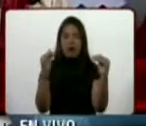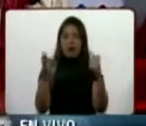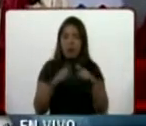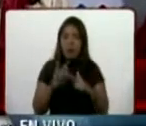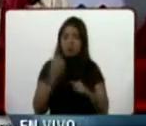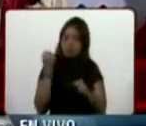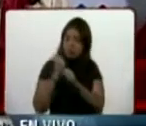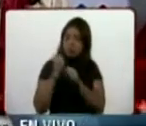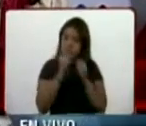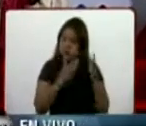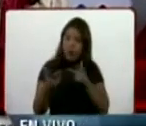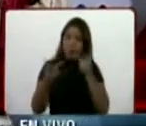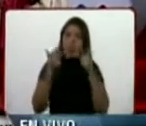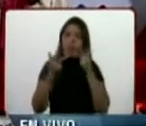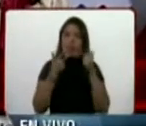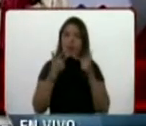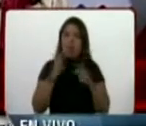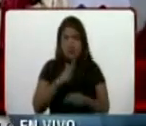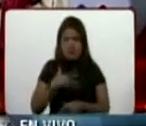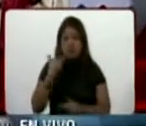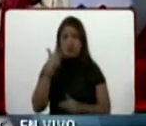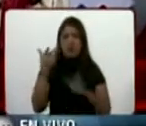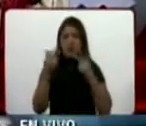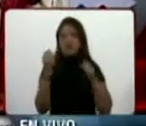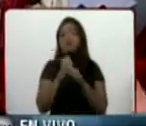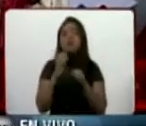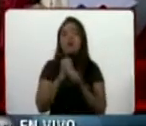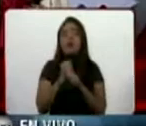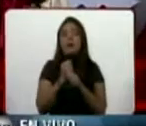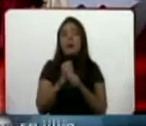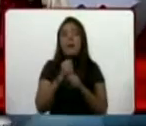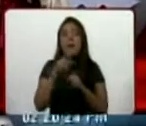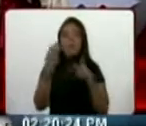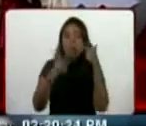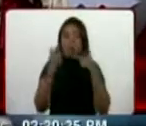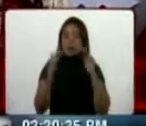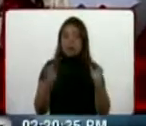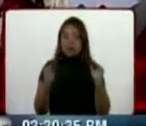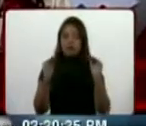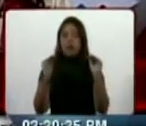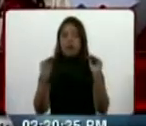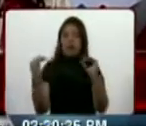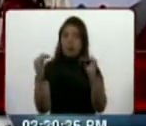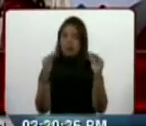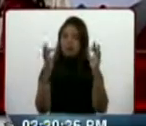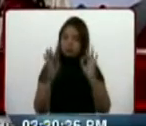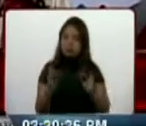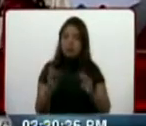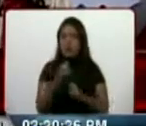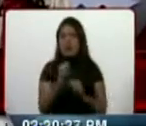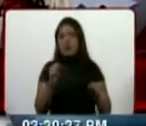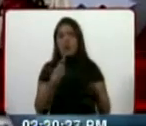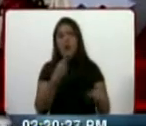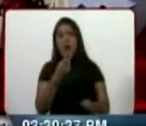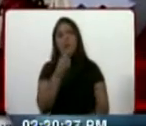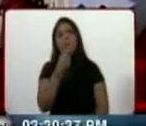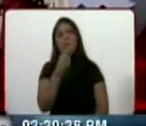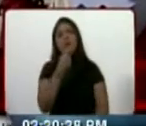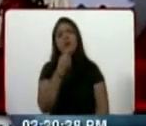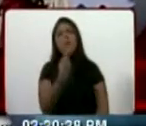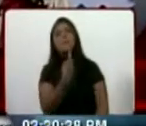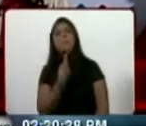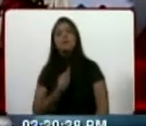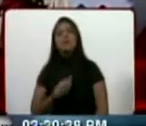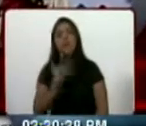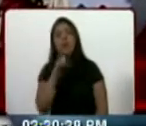política, cuando se quiere hacer política con P mayúscula. Hay que tener altura. Yo no voy a poner a un periodista a hacer una pregunta contra el